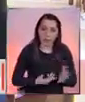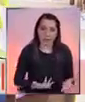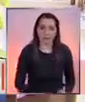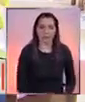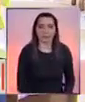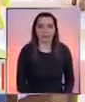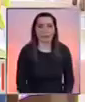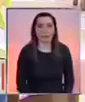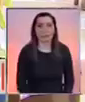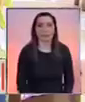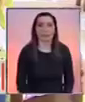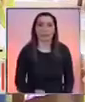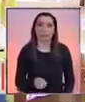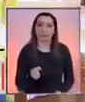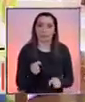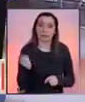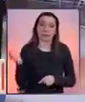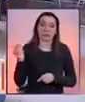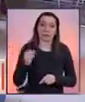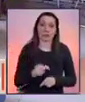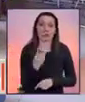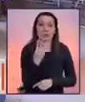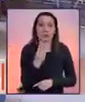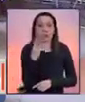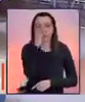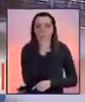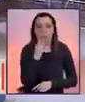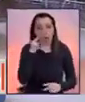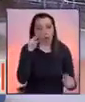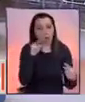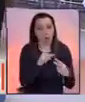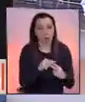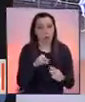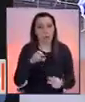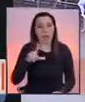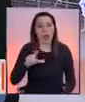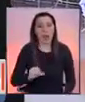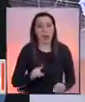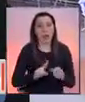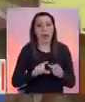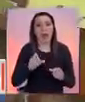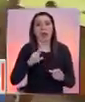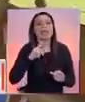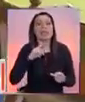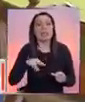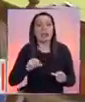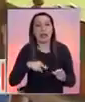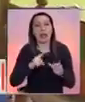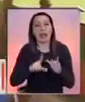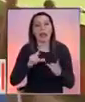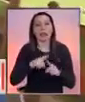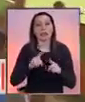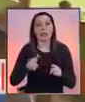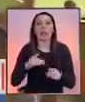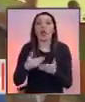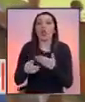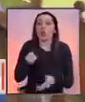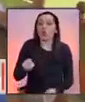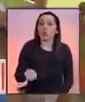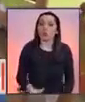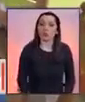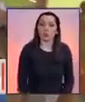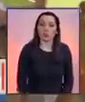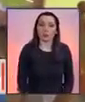este restaurante, junto a Severino, conocemos a 3 brasileños, Ana Paula, Regina y Alexandre. ¿De dónde es el samba?